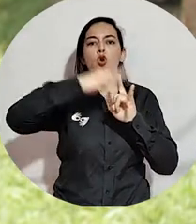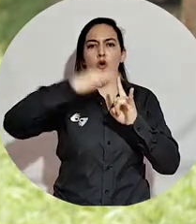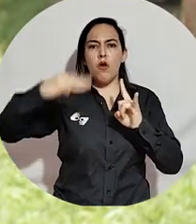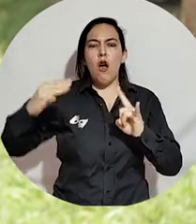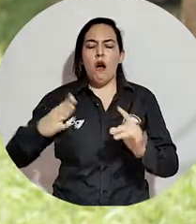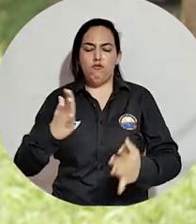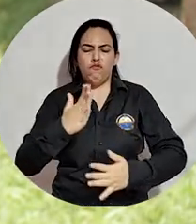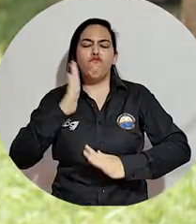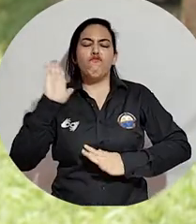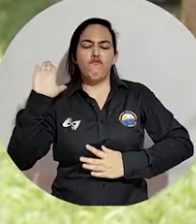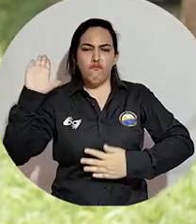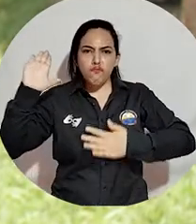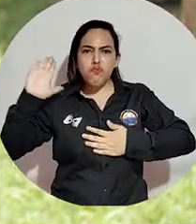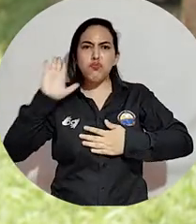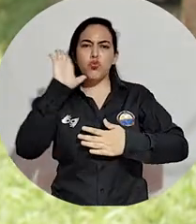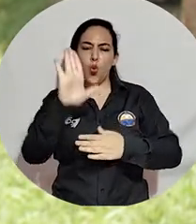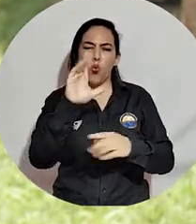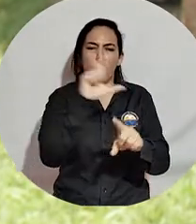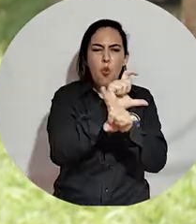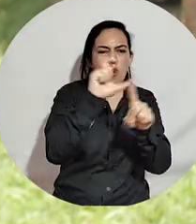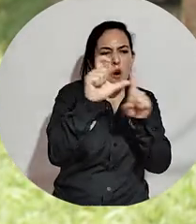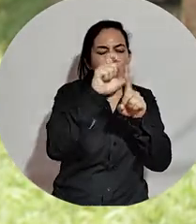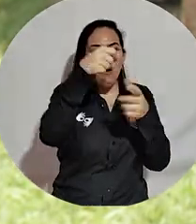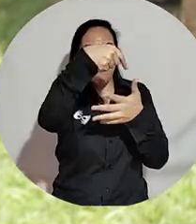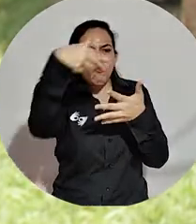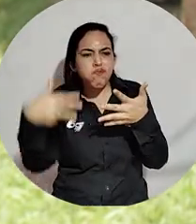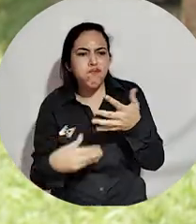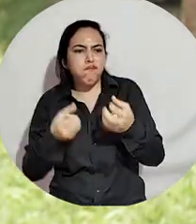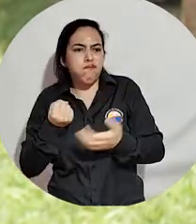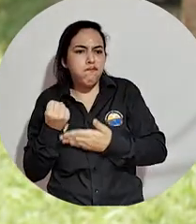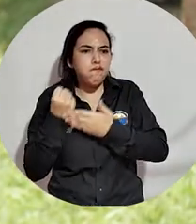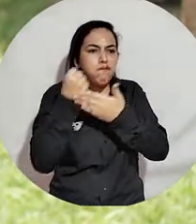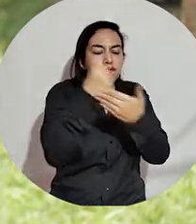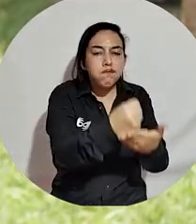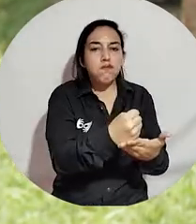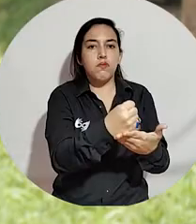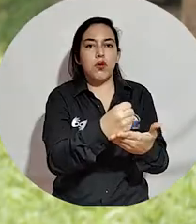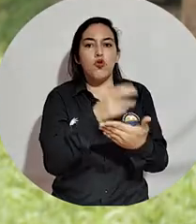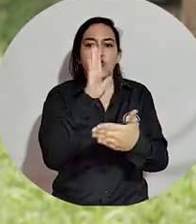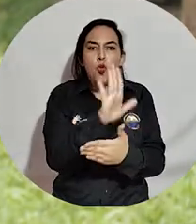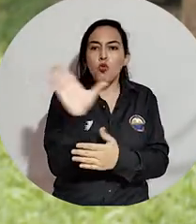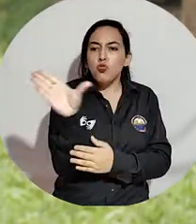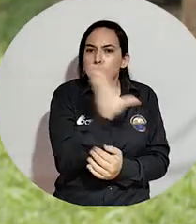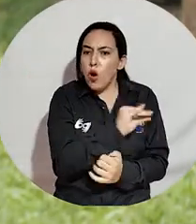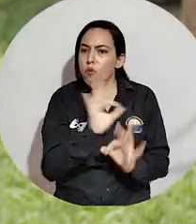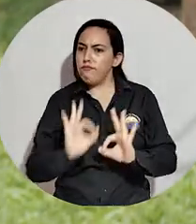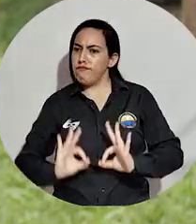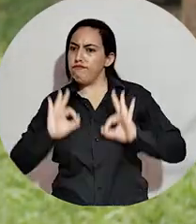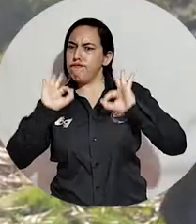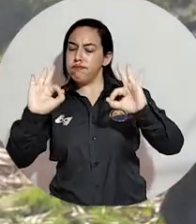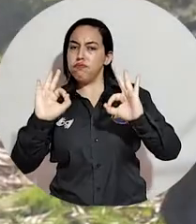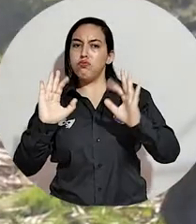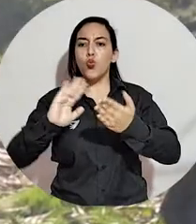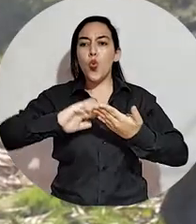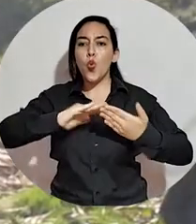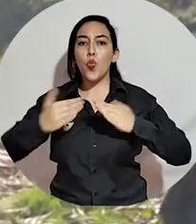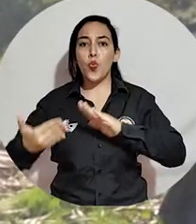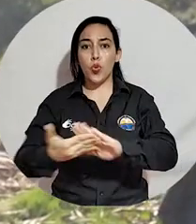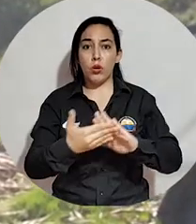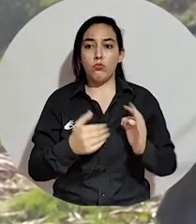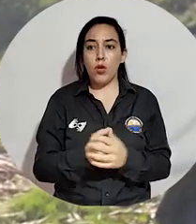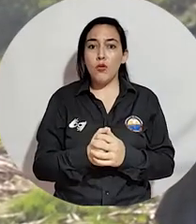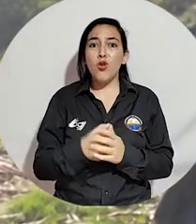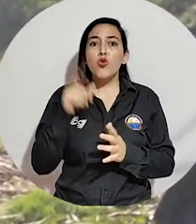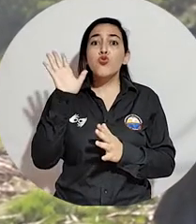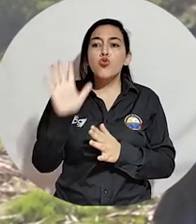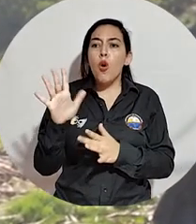Magdalena está comprometida desde la interculturalidad a fortalecer el bienestar comunitario, entregando estas donaciones